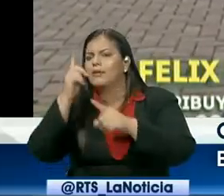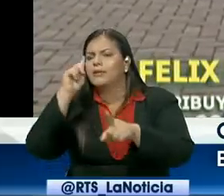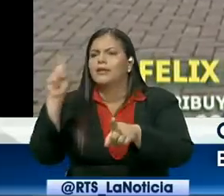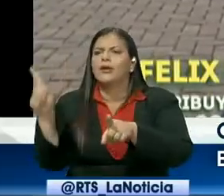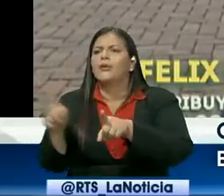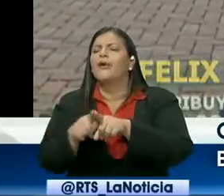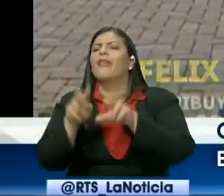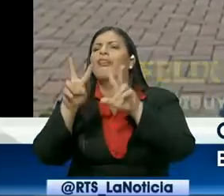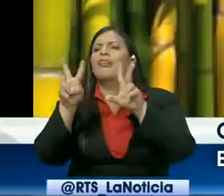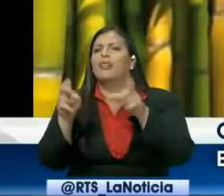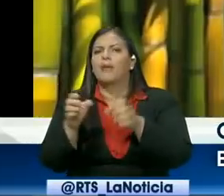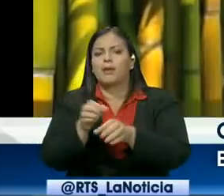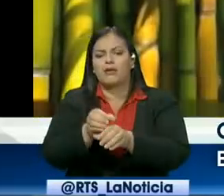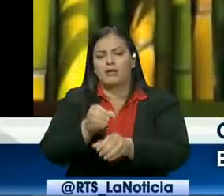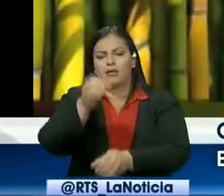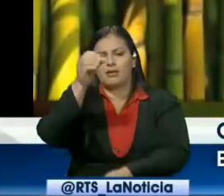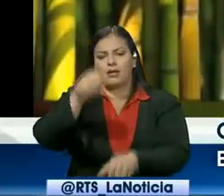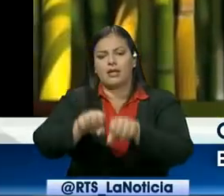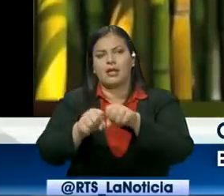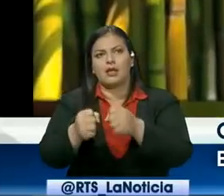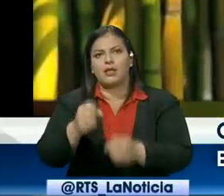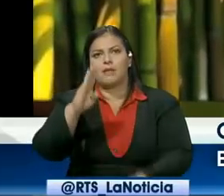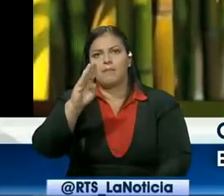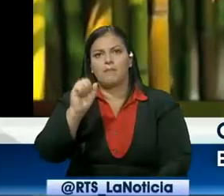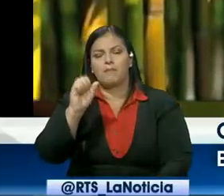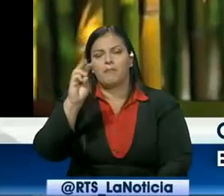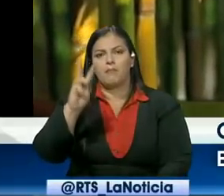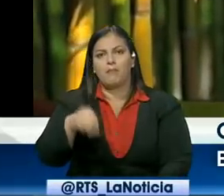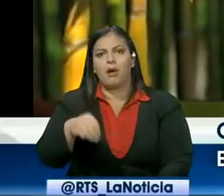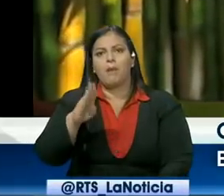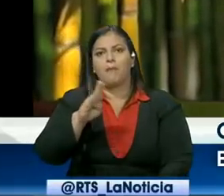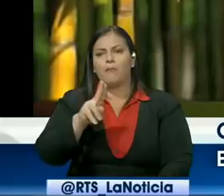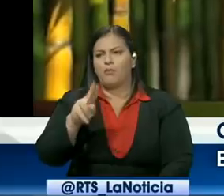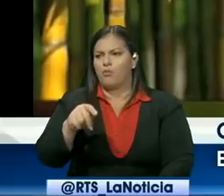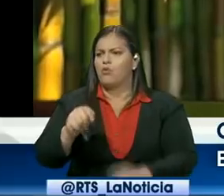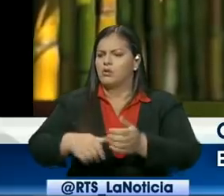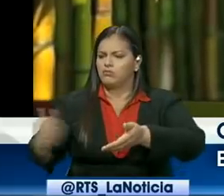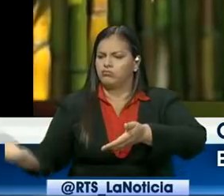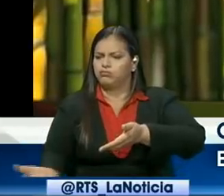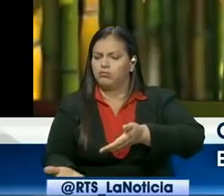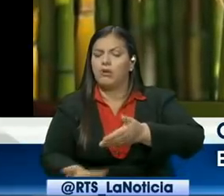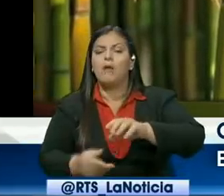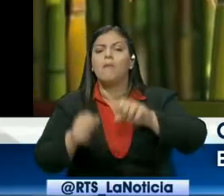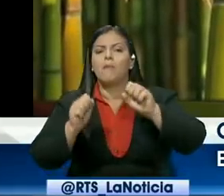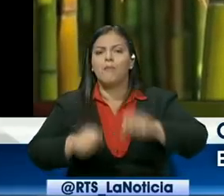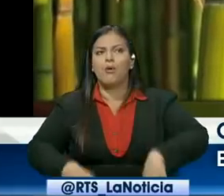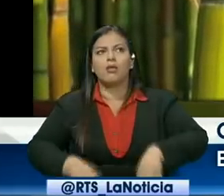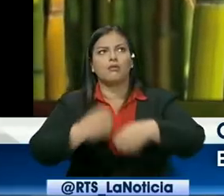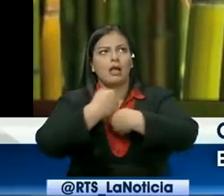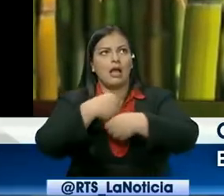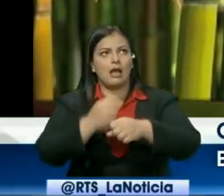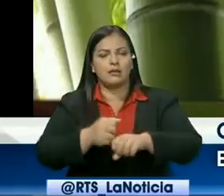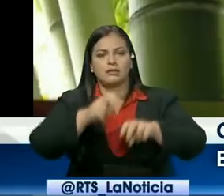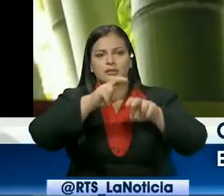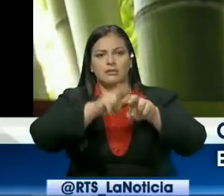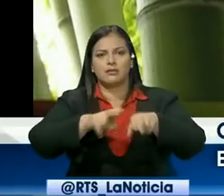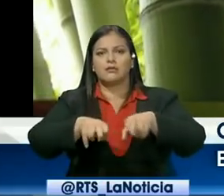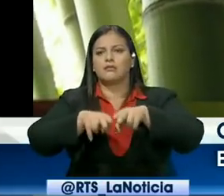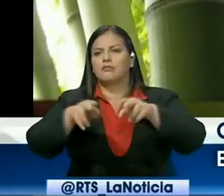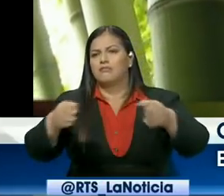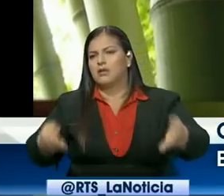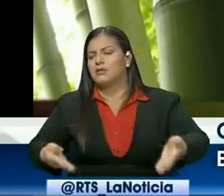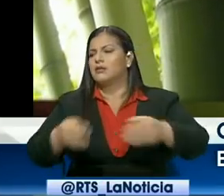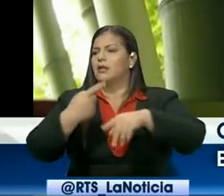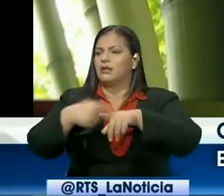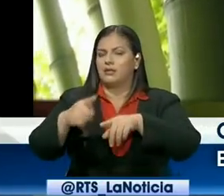importante que hay acá, que es el bambú. Es una planta muy noble, la tenemos acá desde el tiempo de nuestros antepasados. Ellos construían